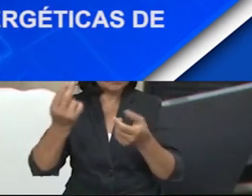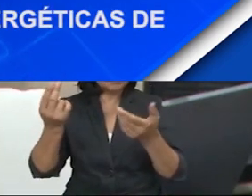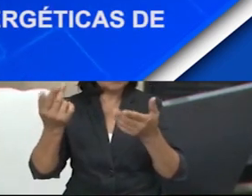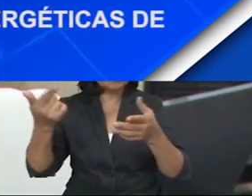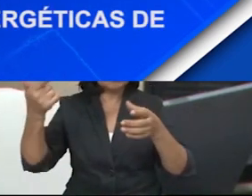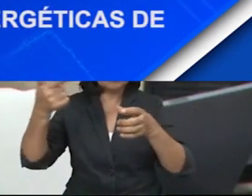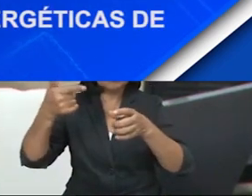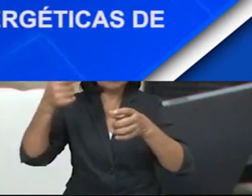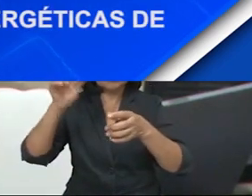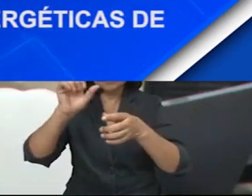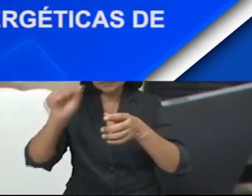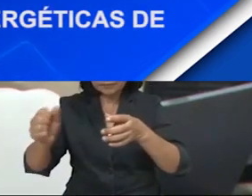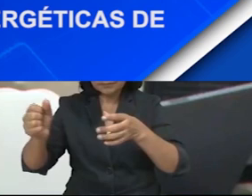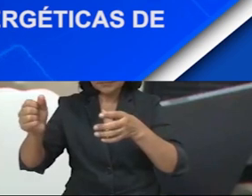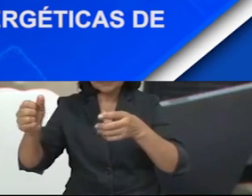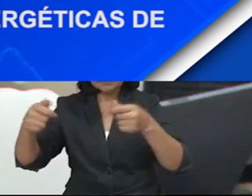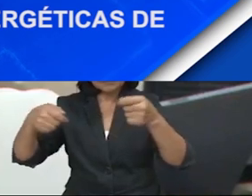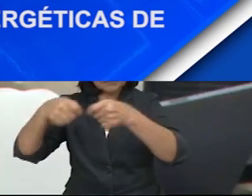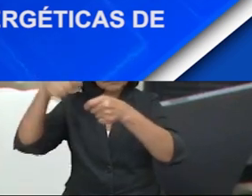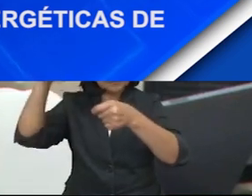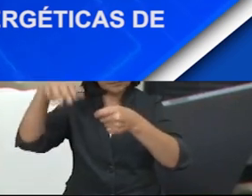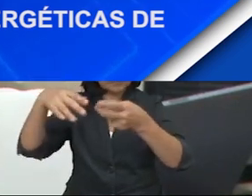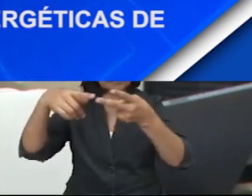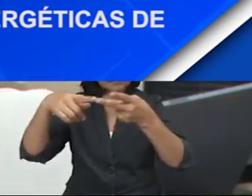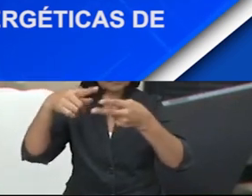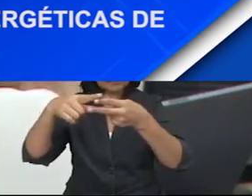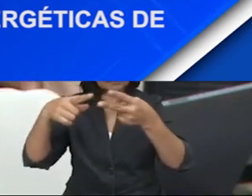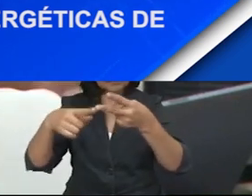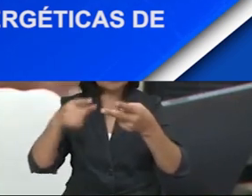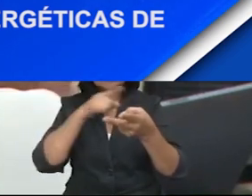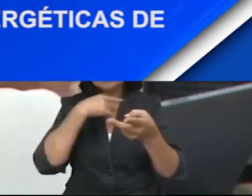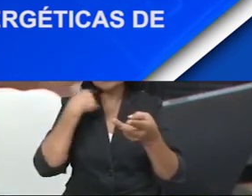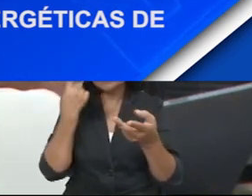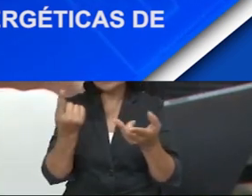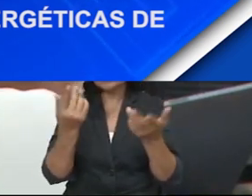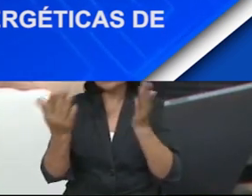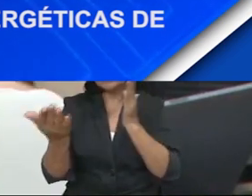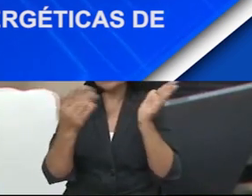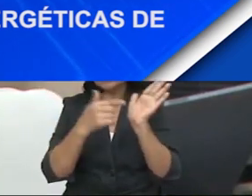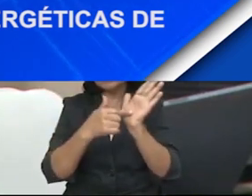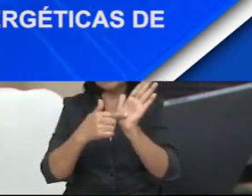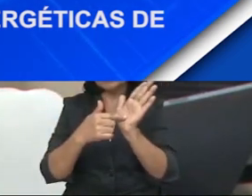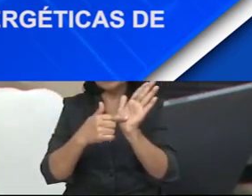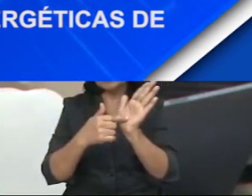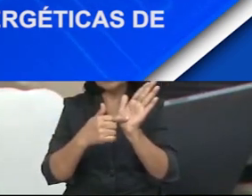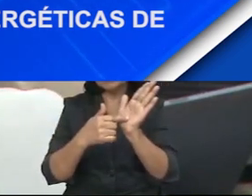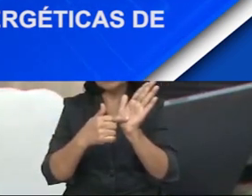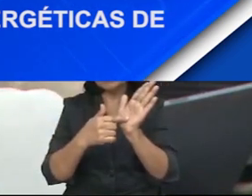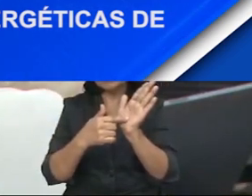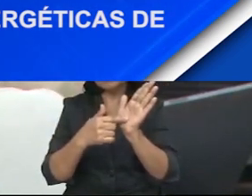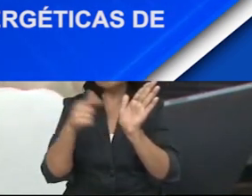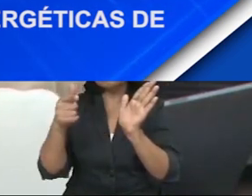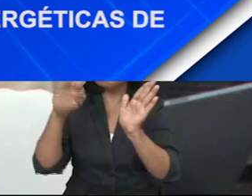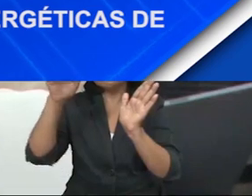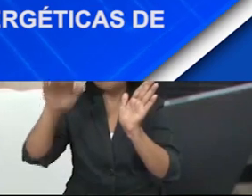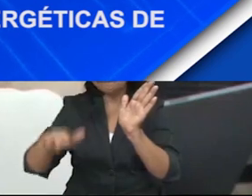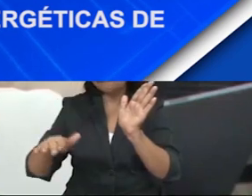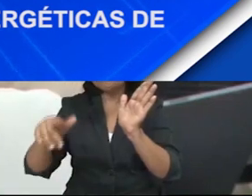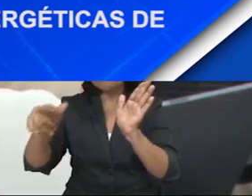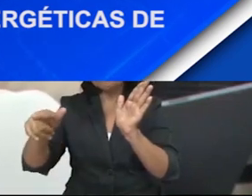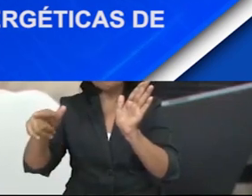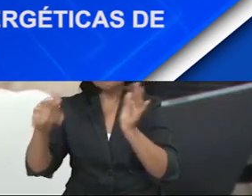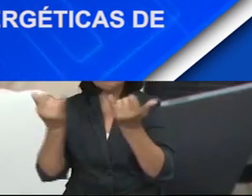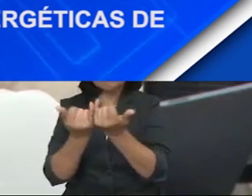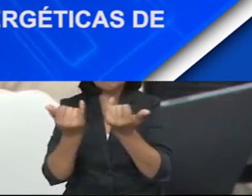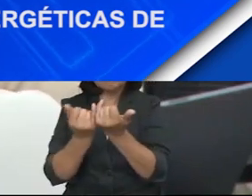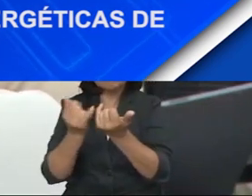gas natural para generar energía, es una realidad y está demostrado que es significativamente menos contaminante